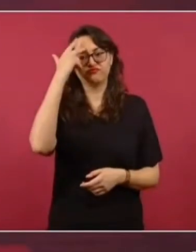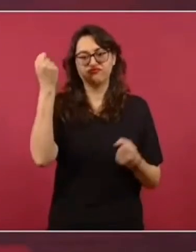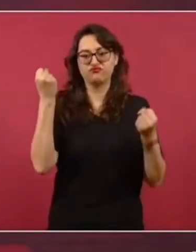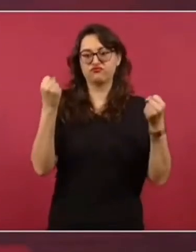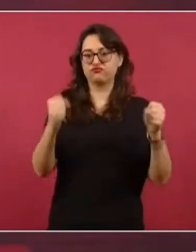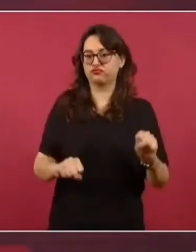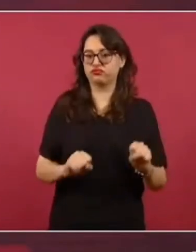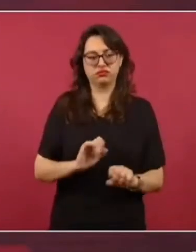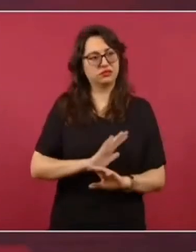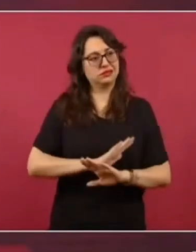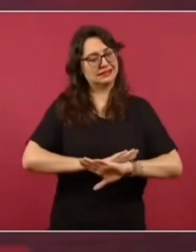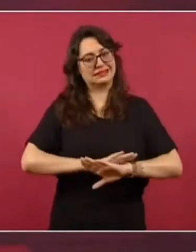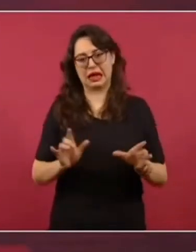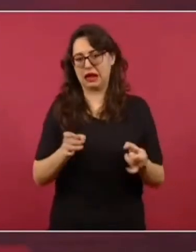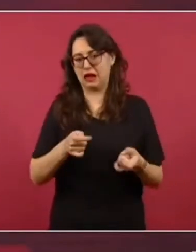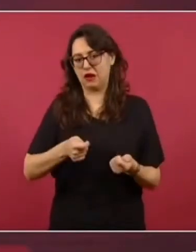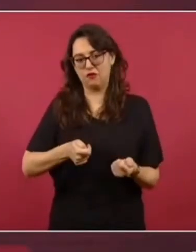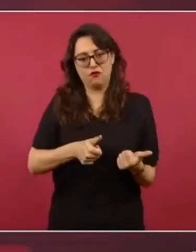dictadura porfirista.